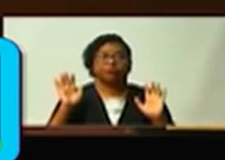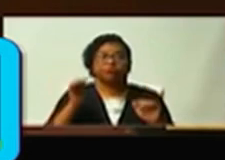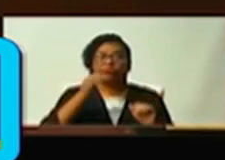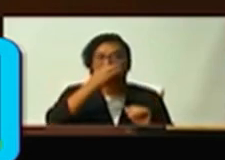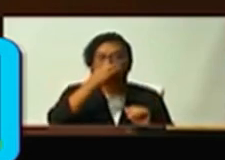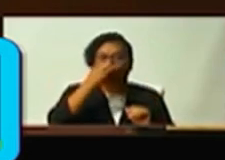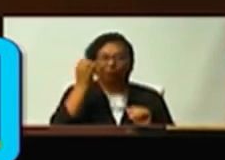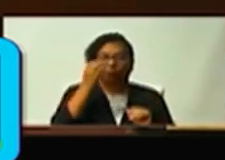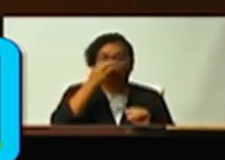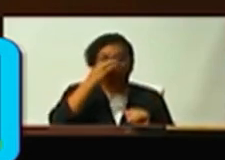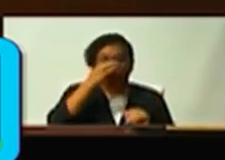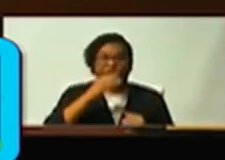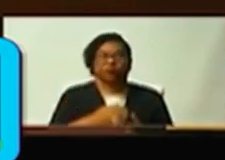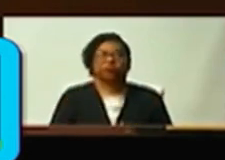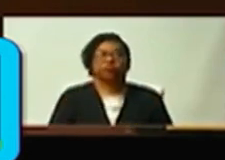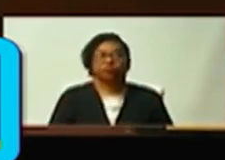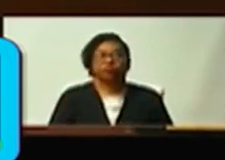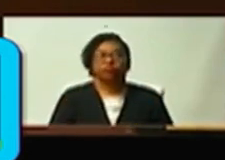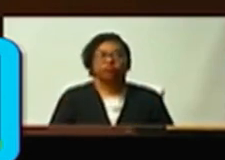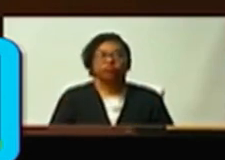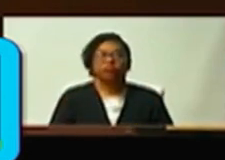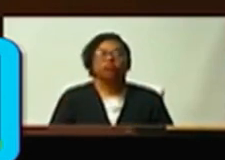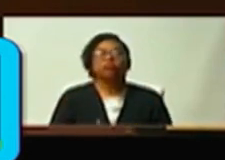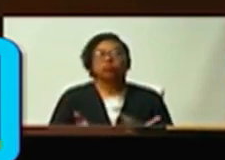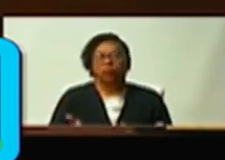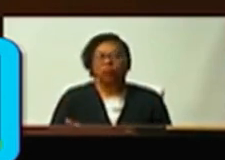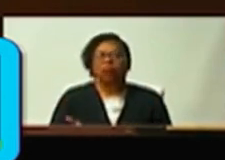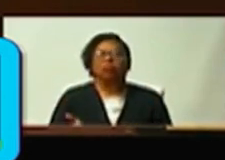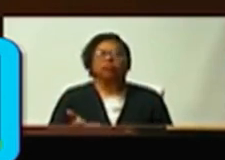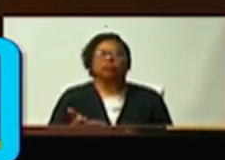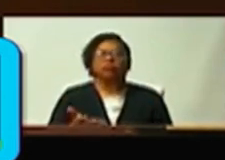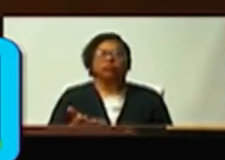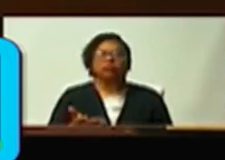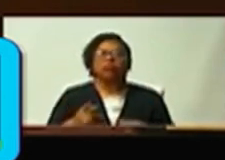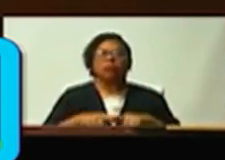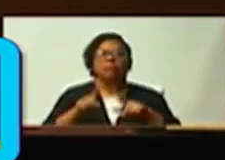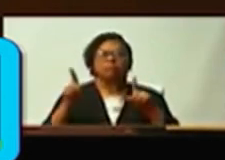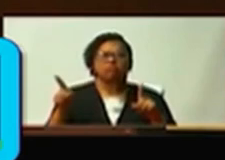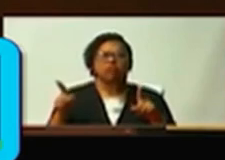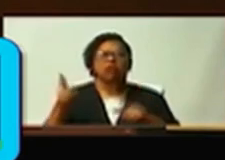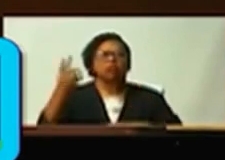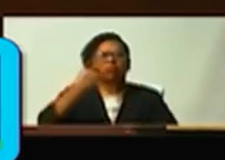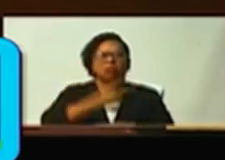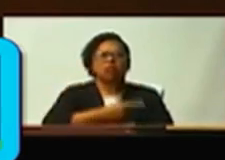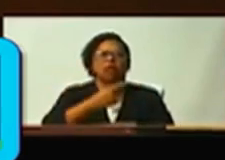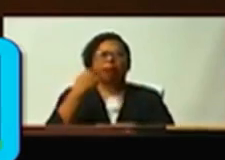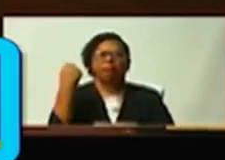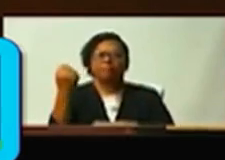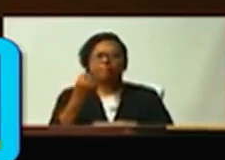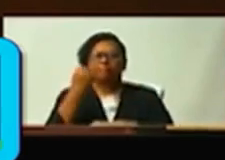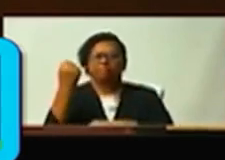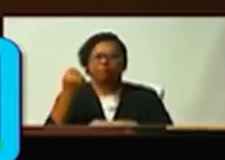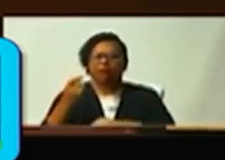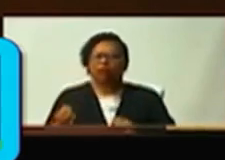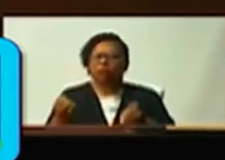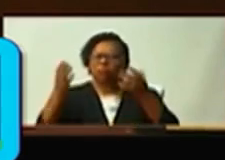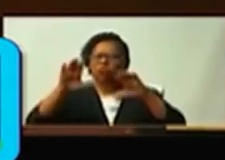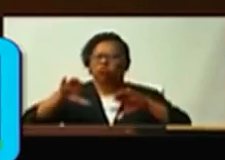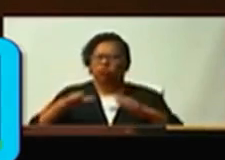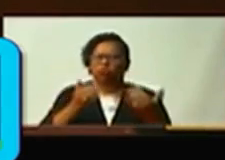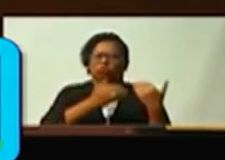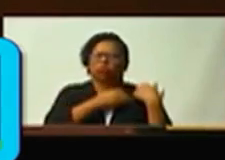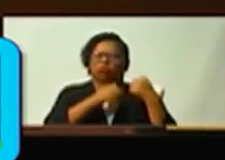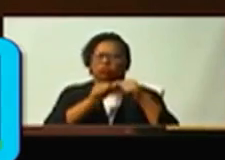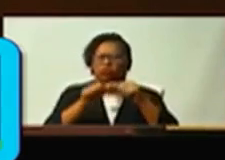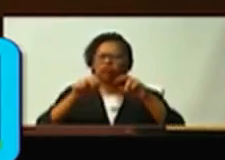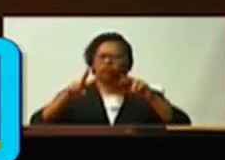ordinariamente, no hay muchas comisiones, porque ordinariamente teníamos sesión, en este momento